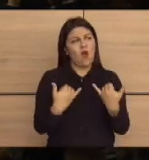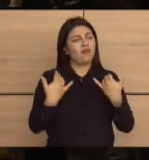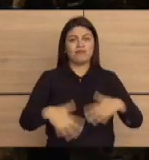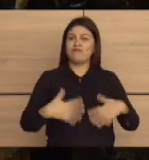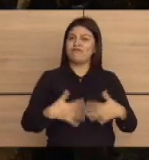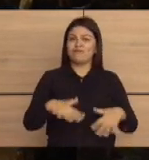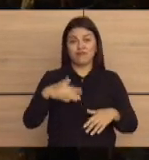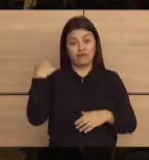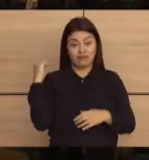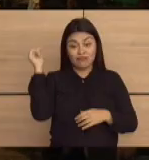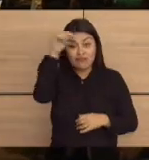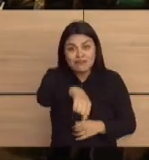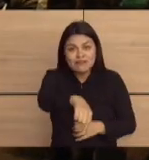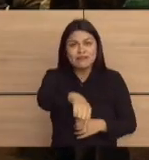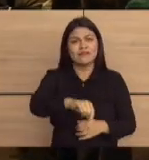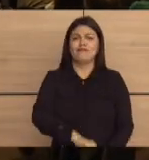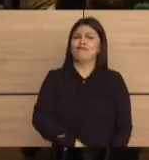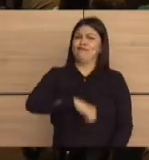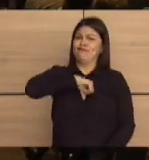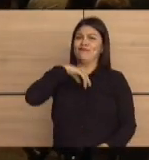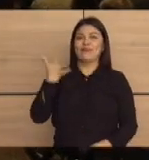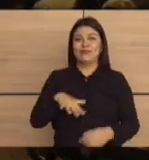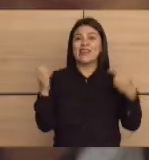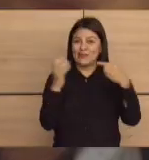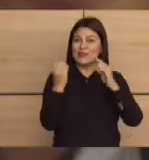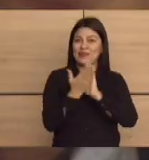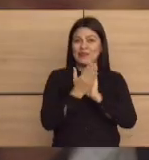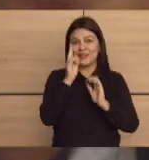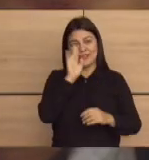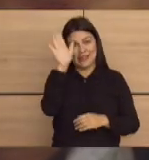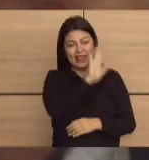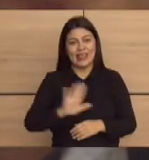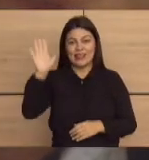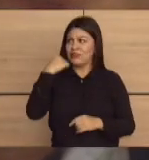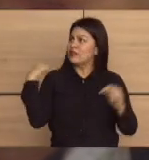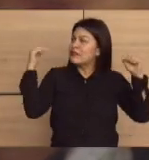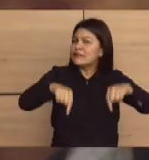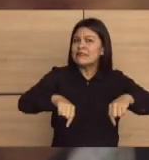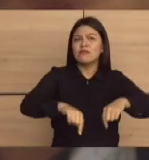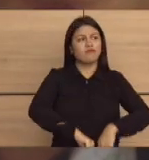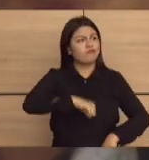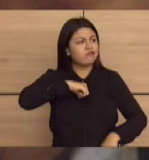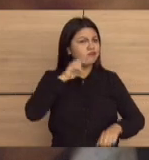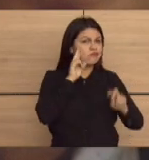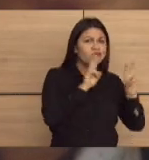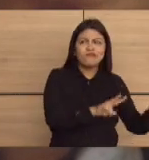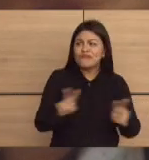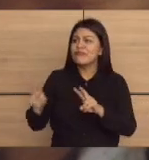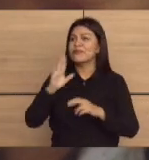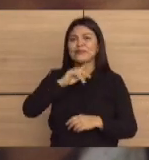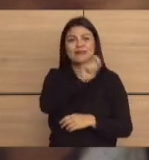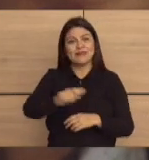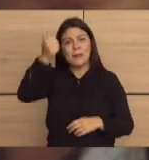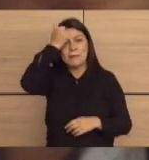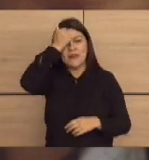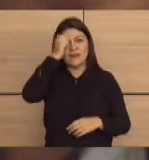mí estar en este Foro Educativo Nacional, estar acá con nuestros docentes,